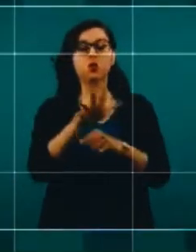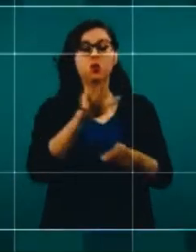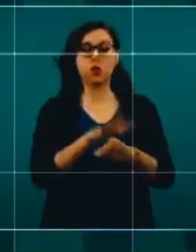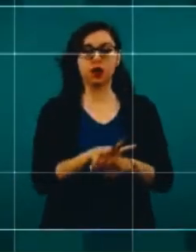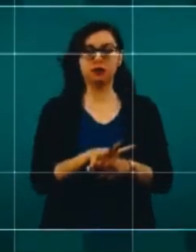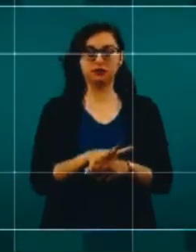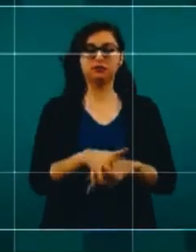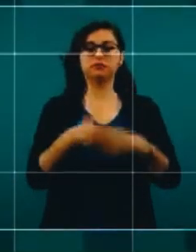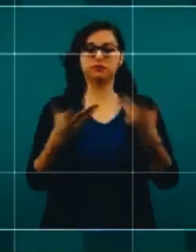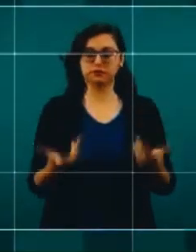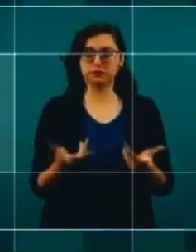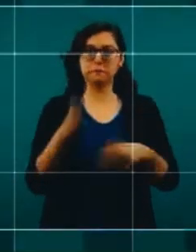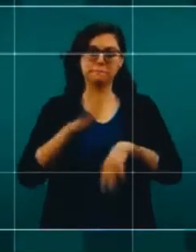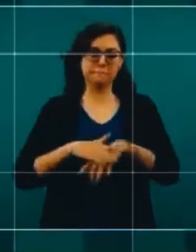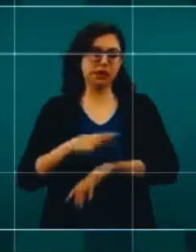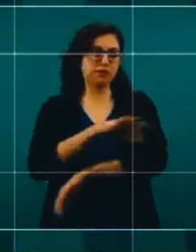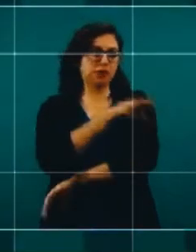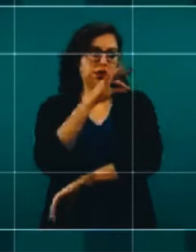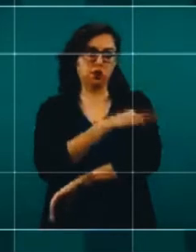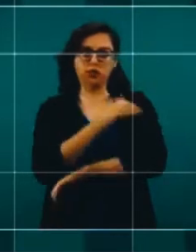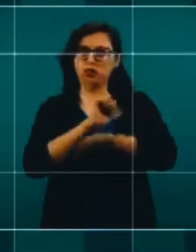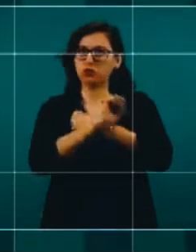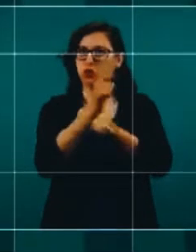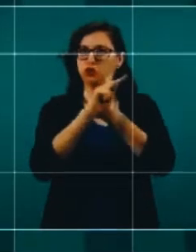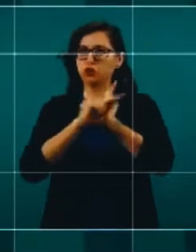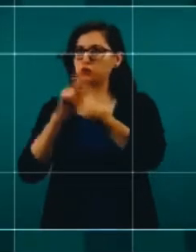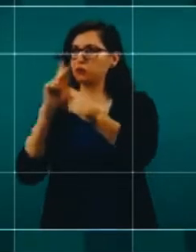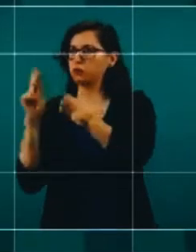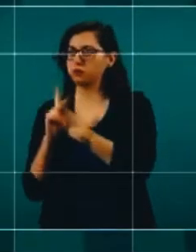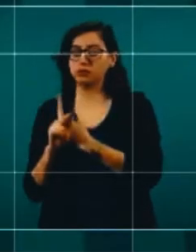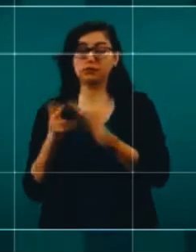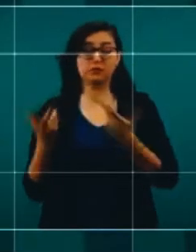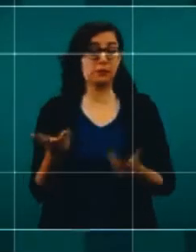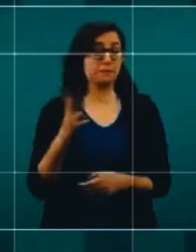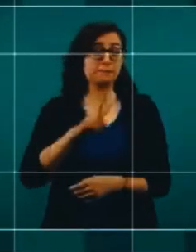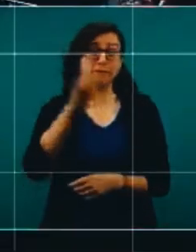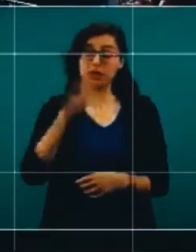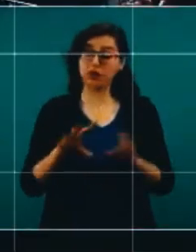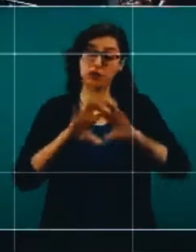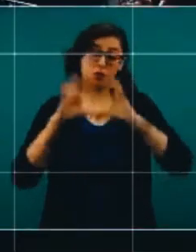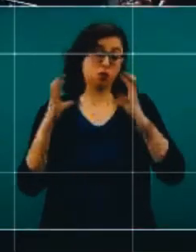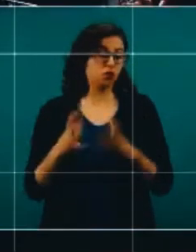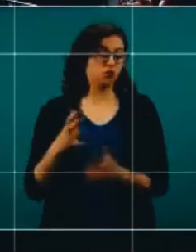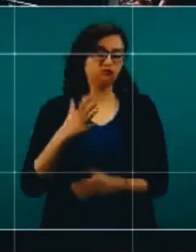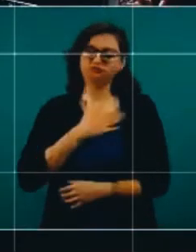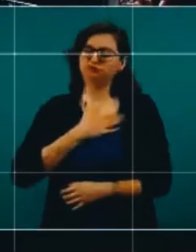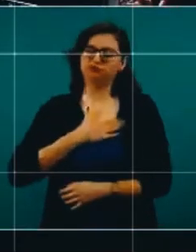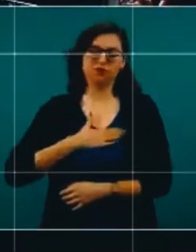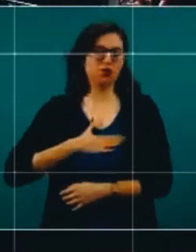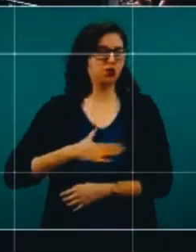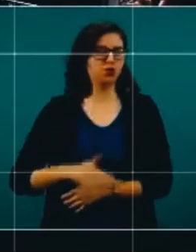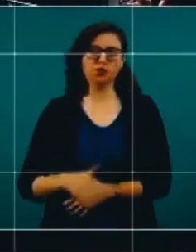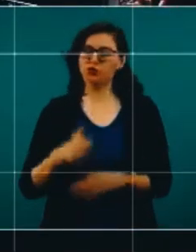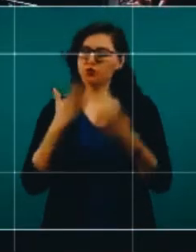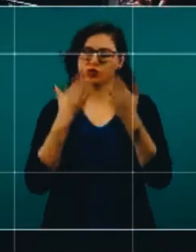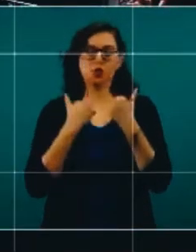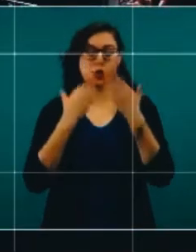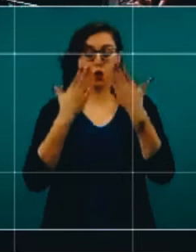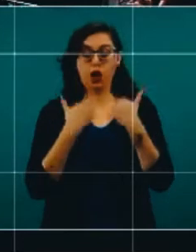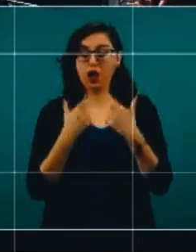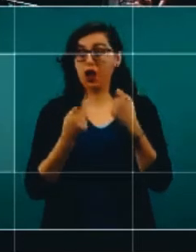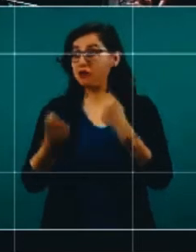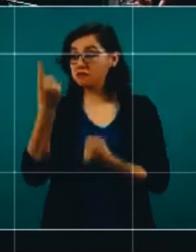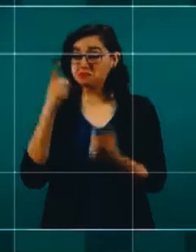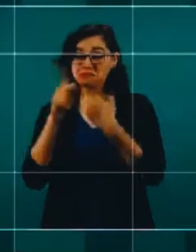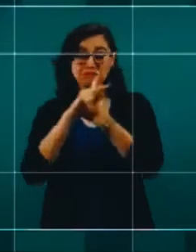a las vacunas pues a todos los países hay una gran injusticia en el mundo sobre este particular hay países que no tienen